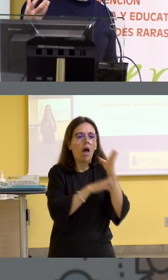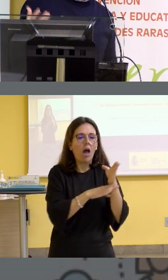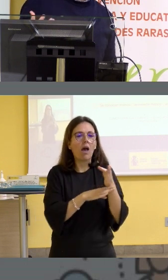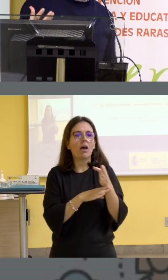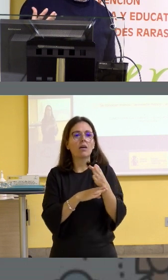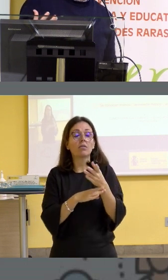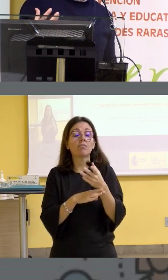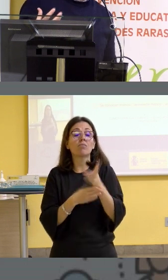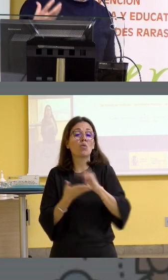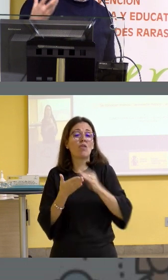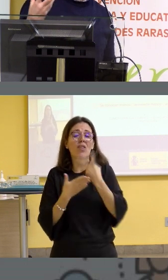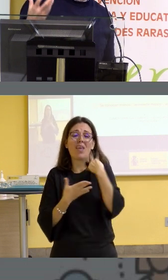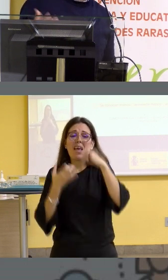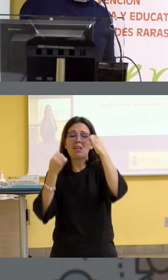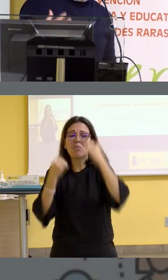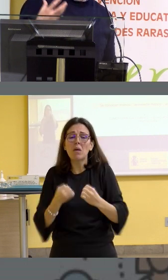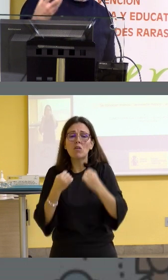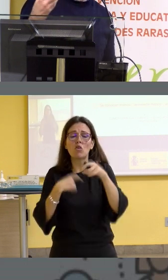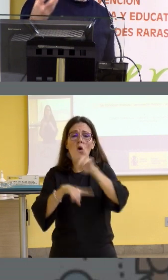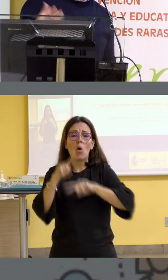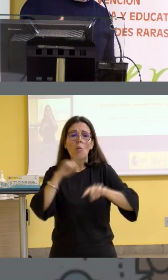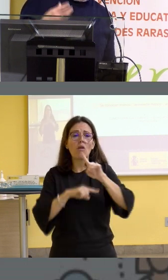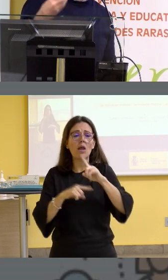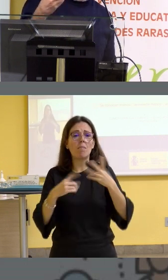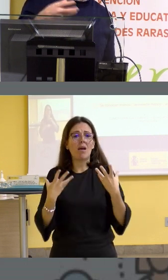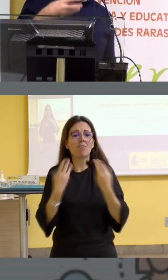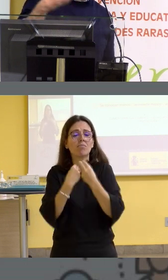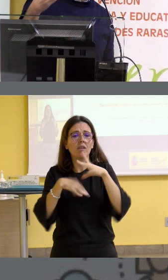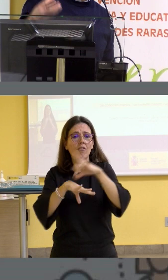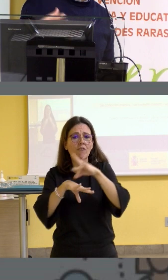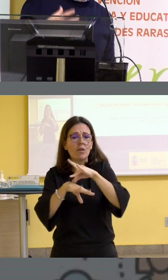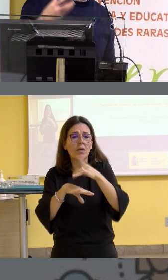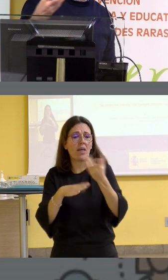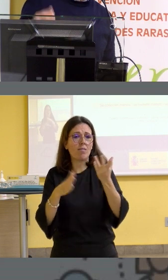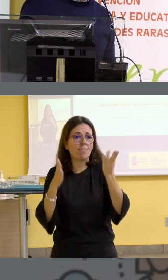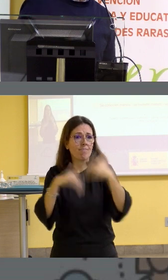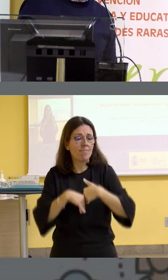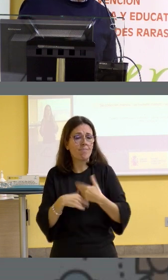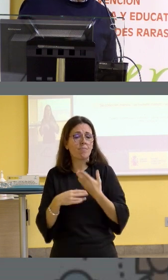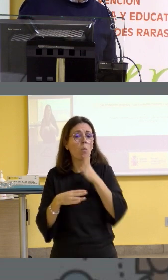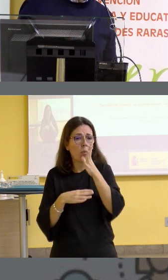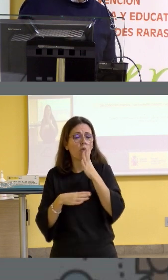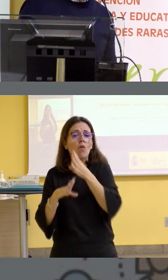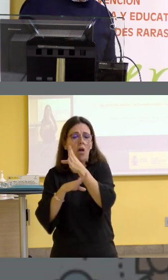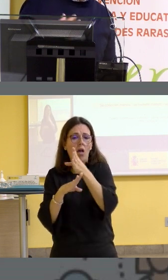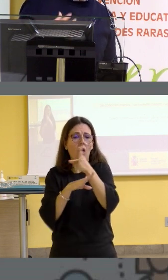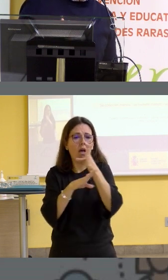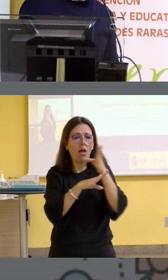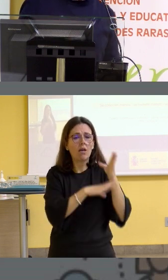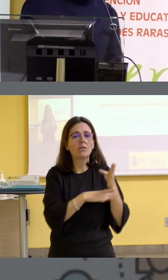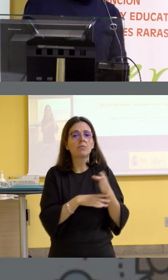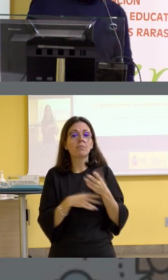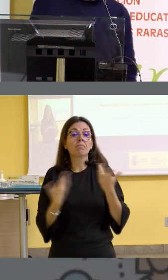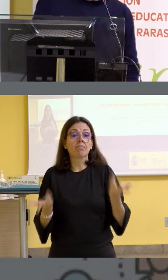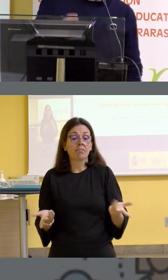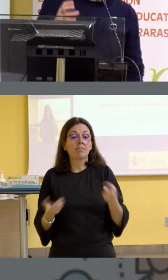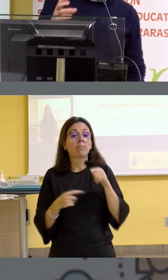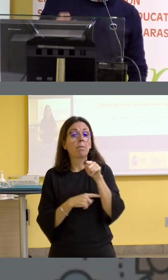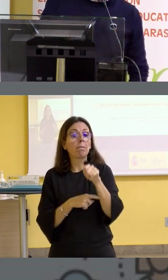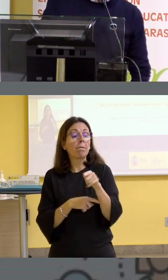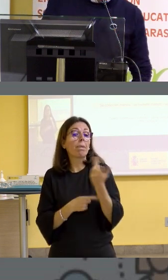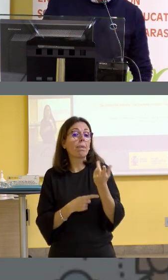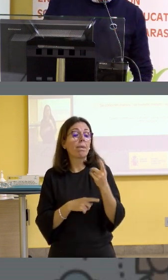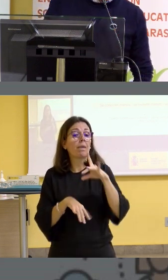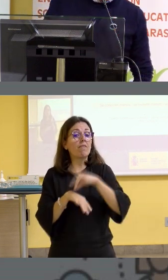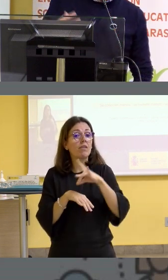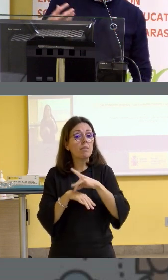necesariamente expertos en aquellas problemáticas que acompañan o que son inherentes a estas condiciones. De modo que estamos delante de